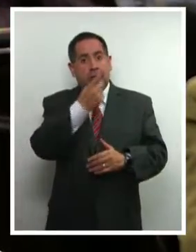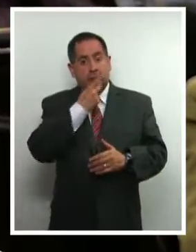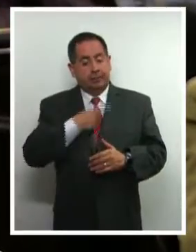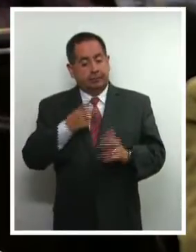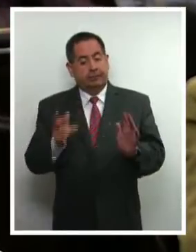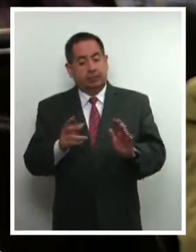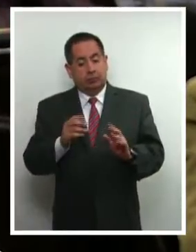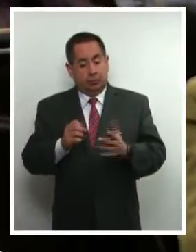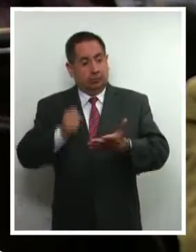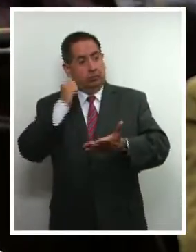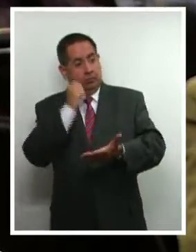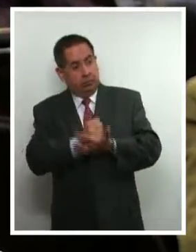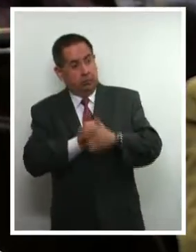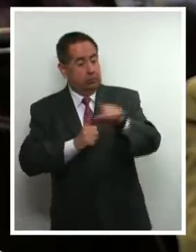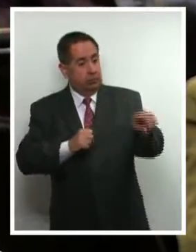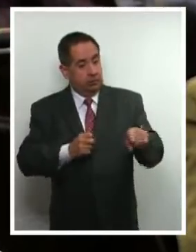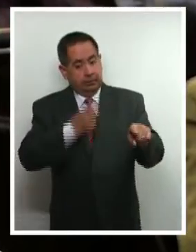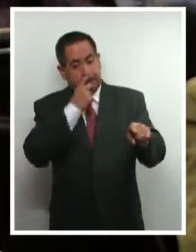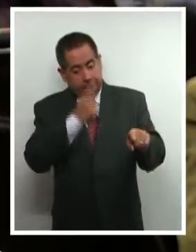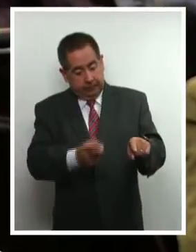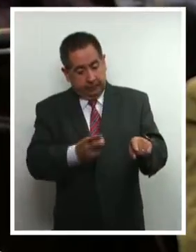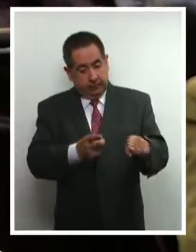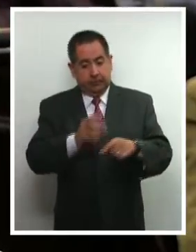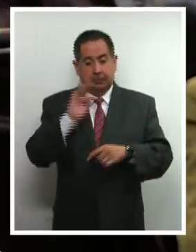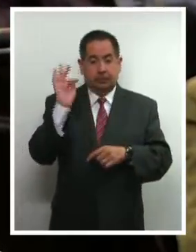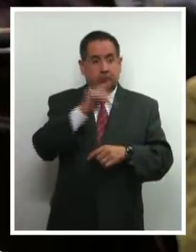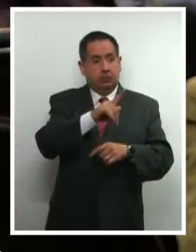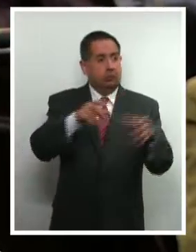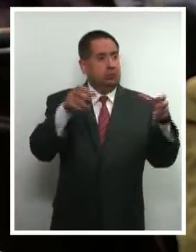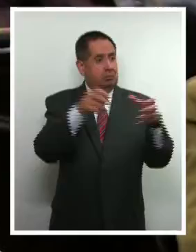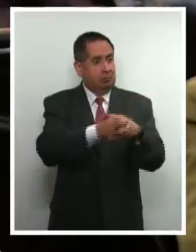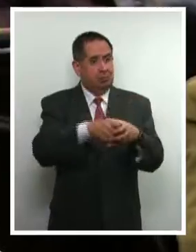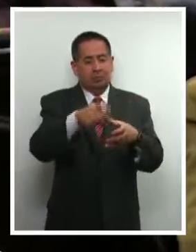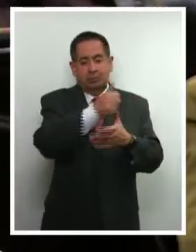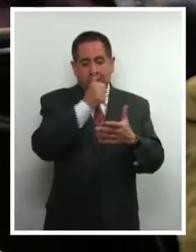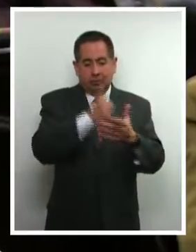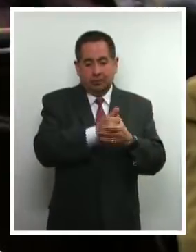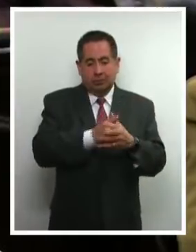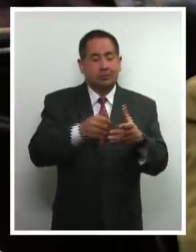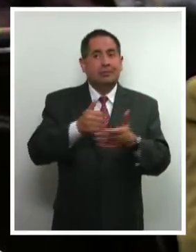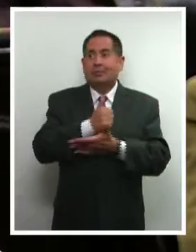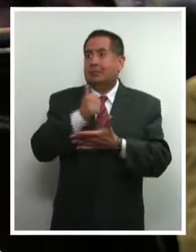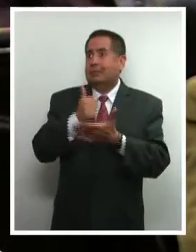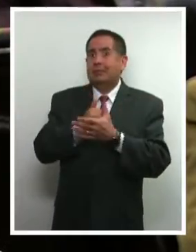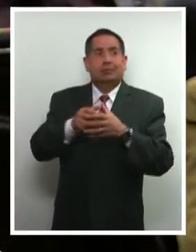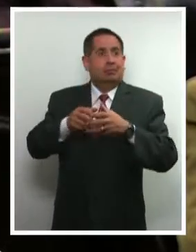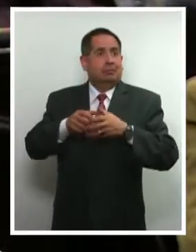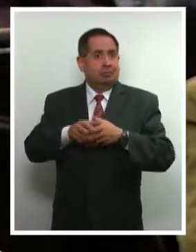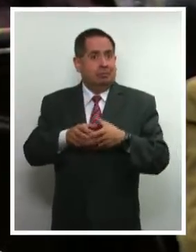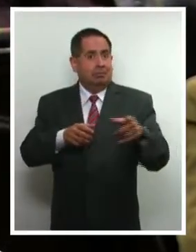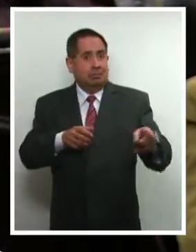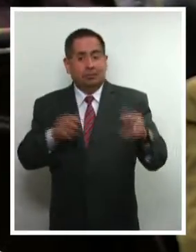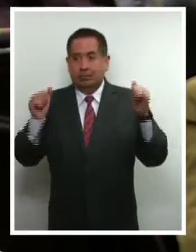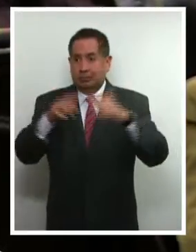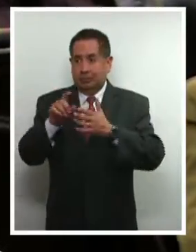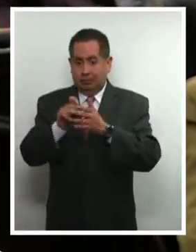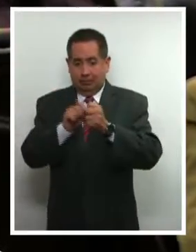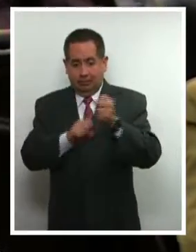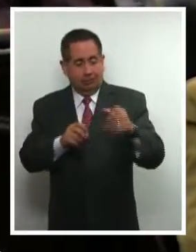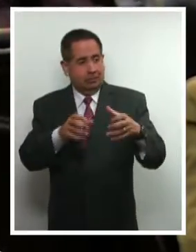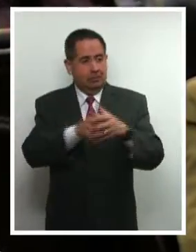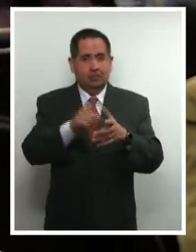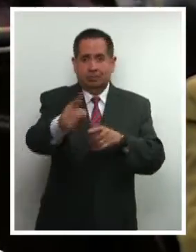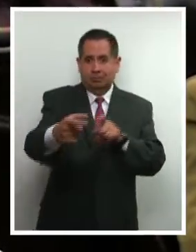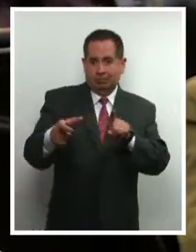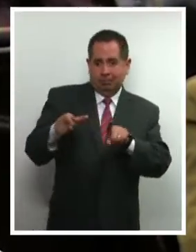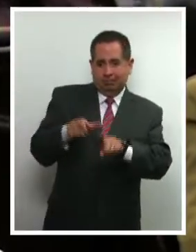que aprobamos lo que ustedes dicen, siendo minoría en la ciudad y siendo minoría en esta asamblea, por el candado que nos puso